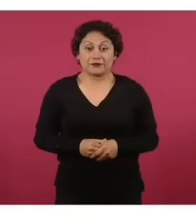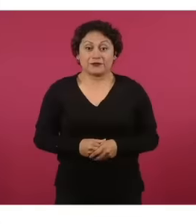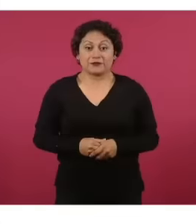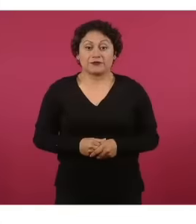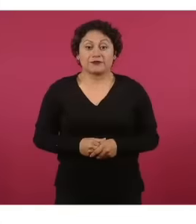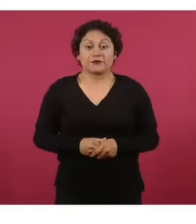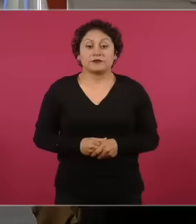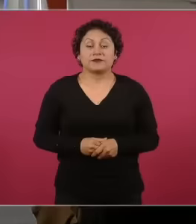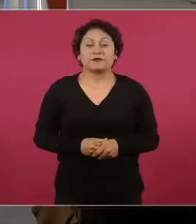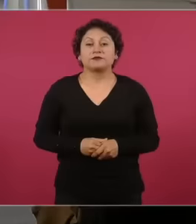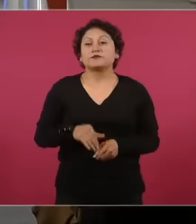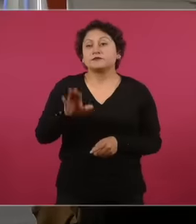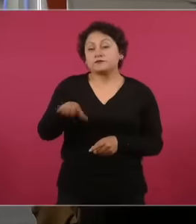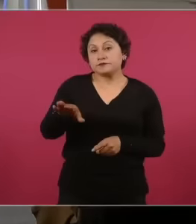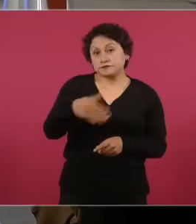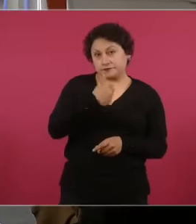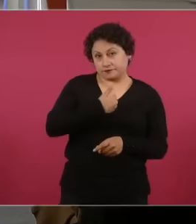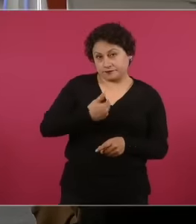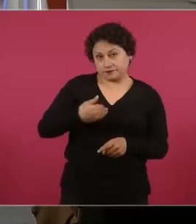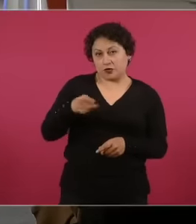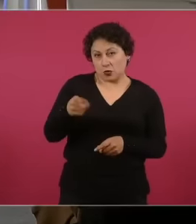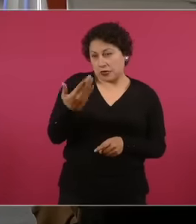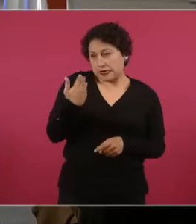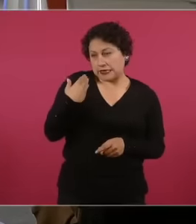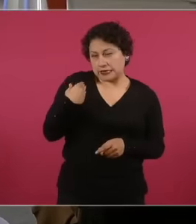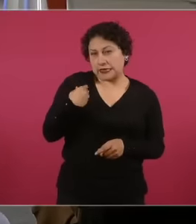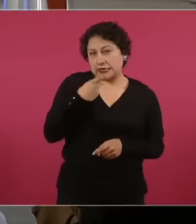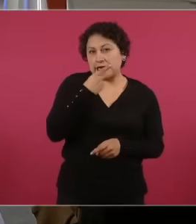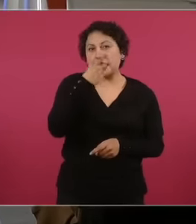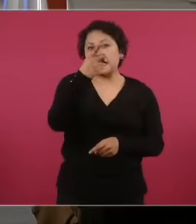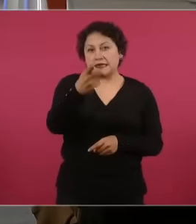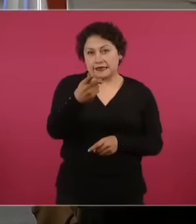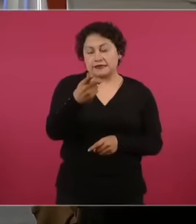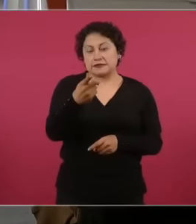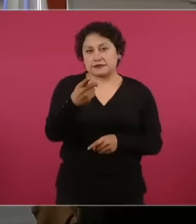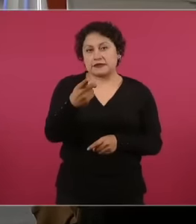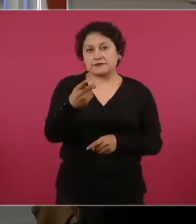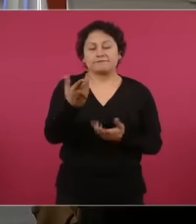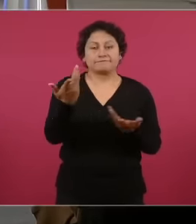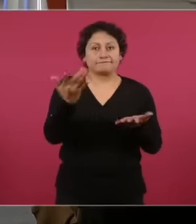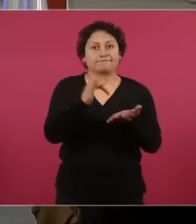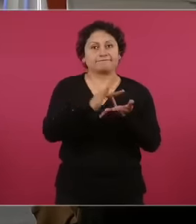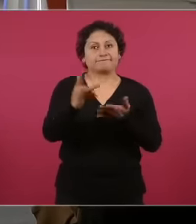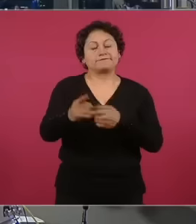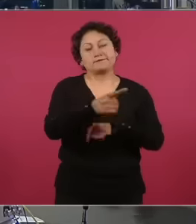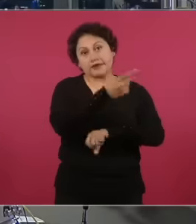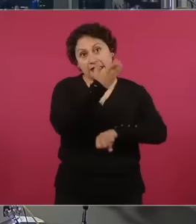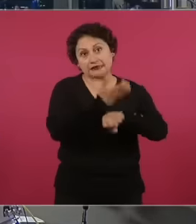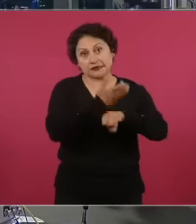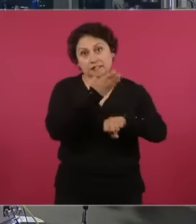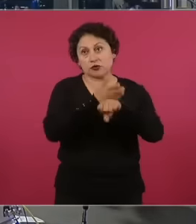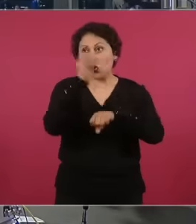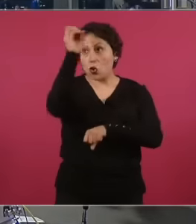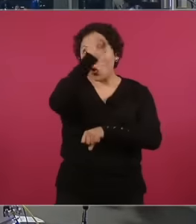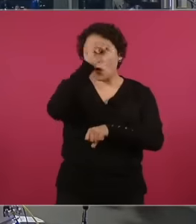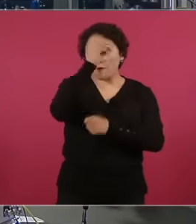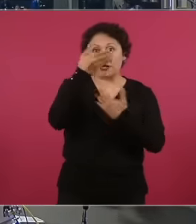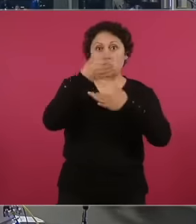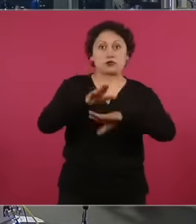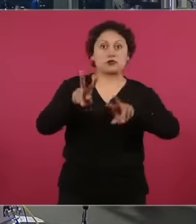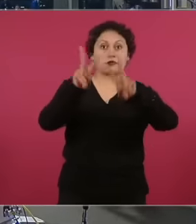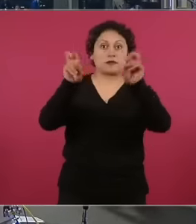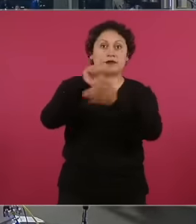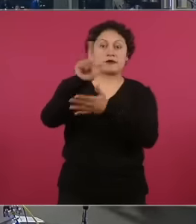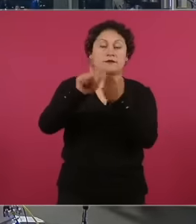Presidente, en estos días usted también celebraba que Estados Unidos ya no se había pronunciado, ya no había emitido opiniones en torno a la reforma al